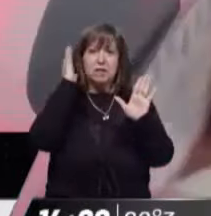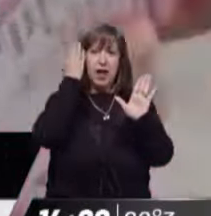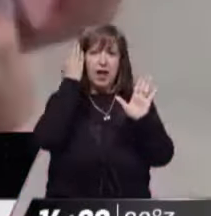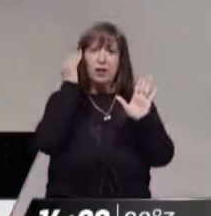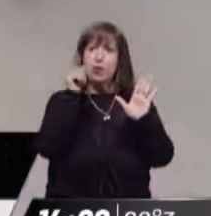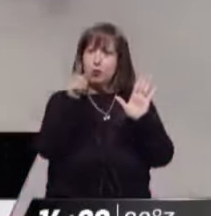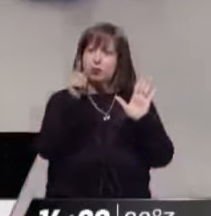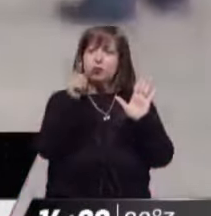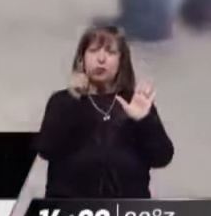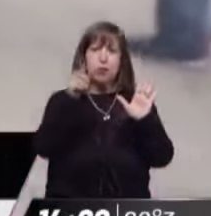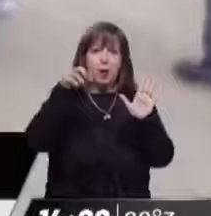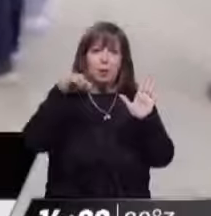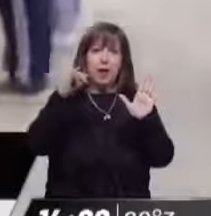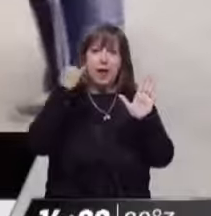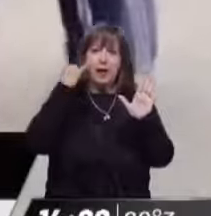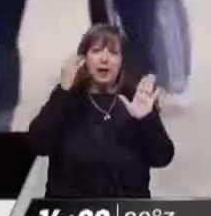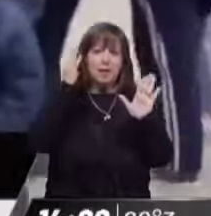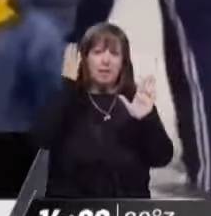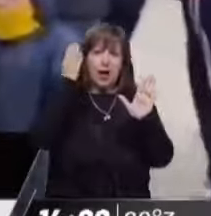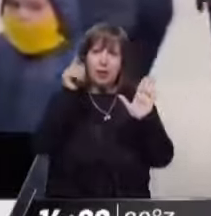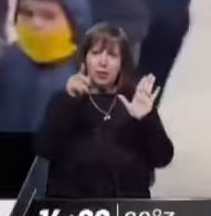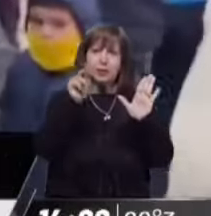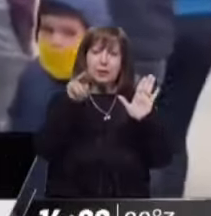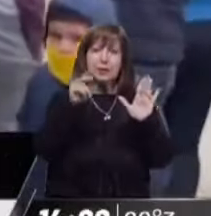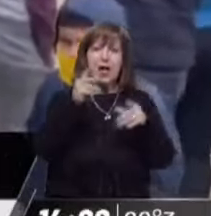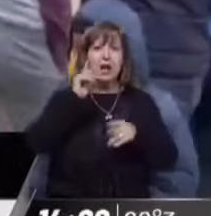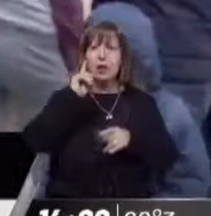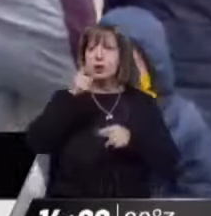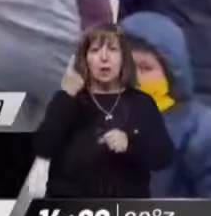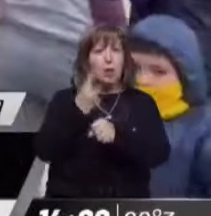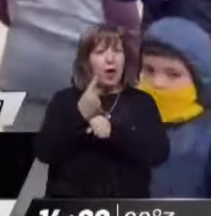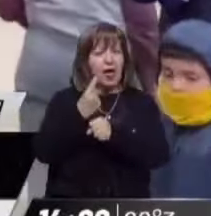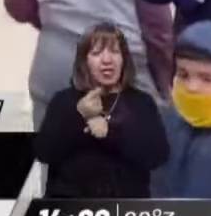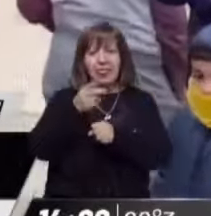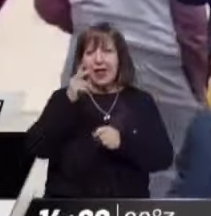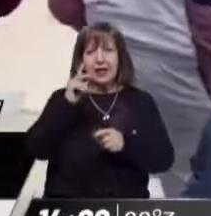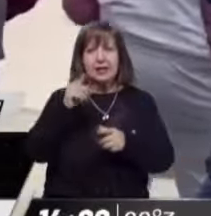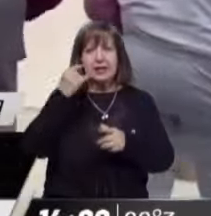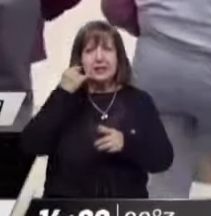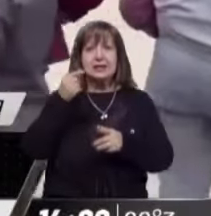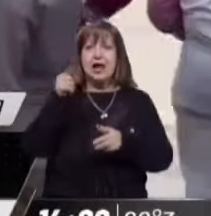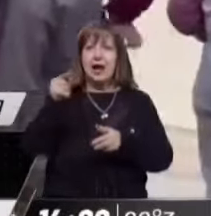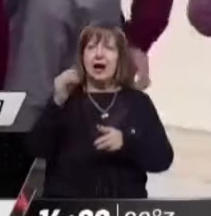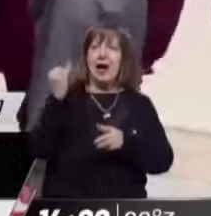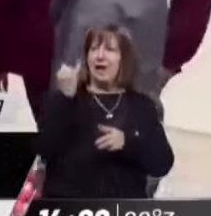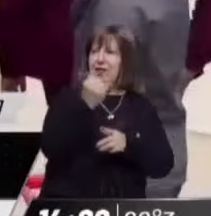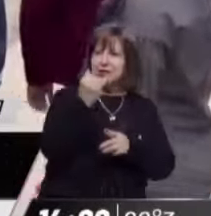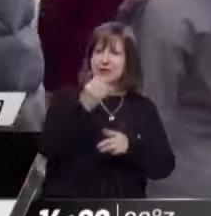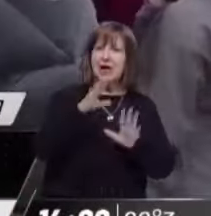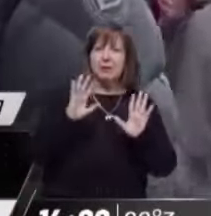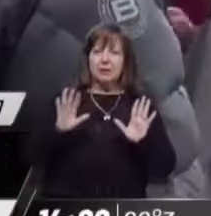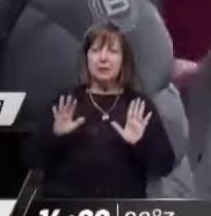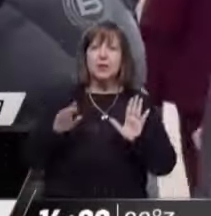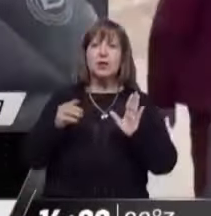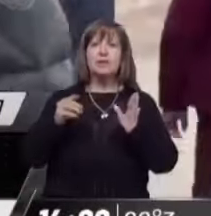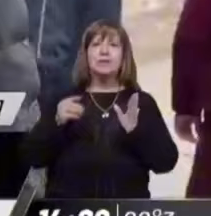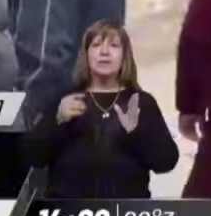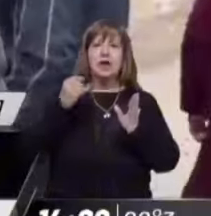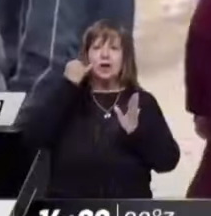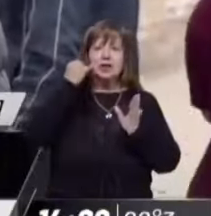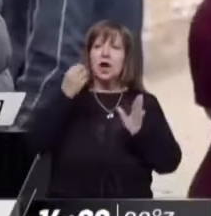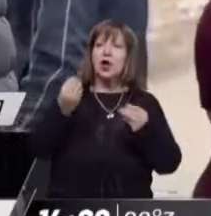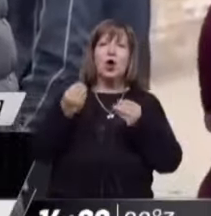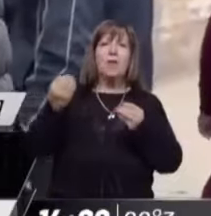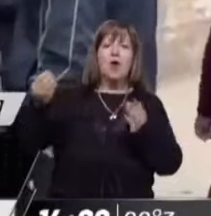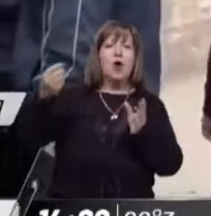Facebook, a través de Marketplace. Y eso hay que remarcar que es una cosa ilegal y que ellos ya tienen el conocimiento. Ustedes firman un contrato cuando les entregan la